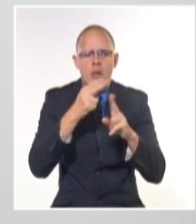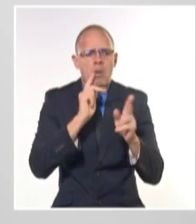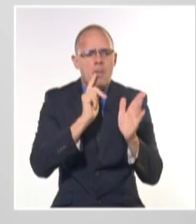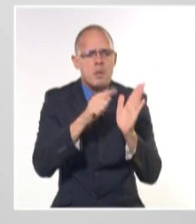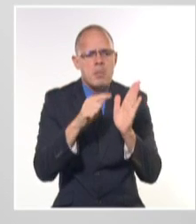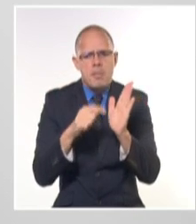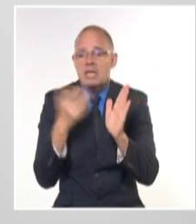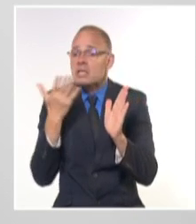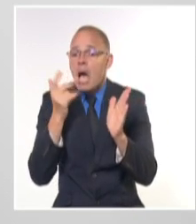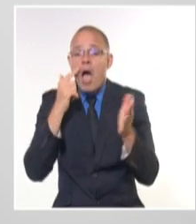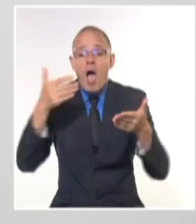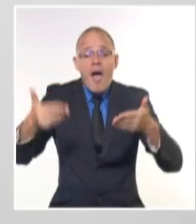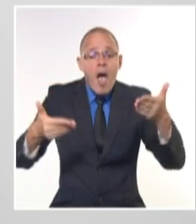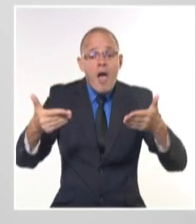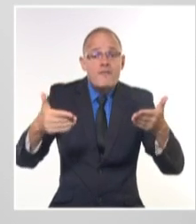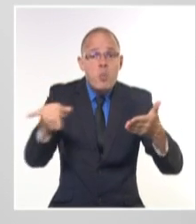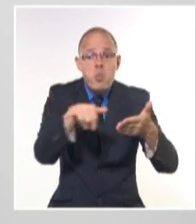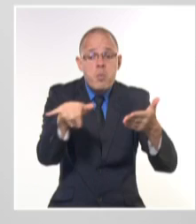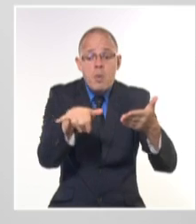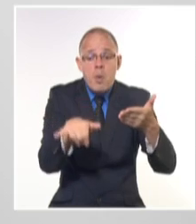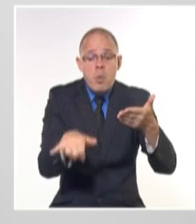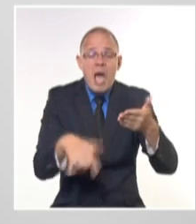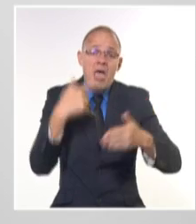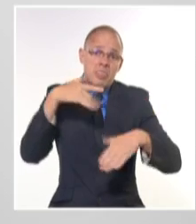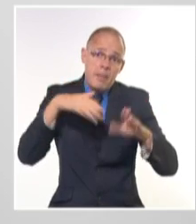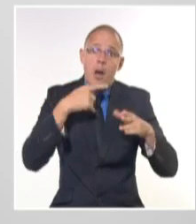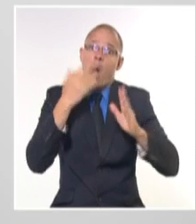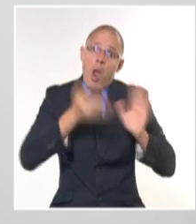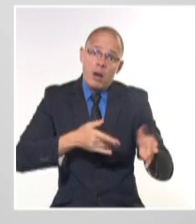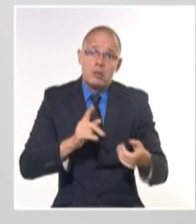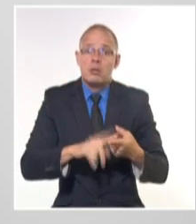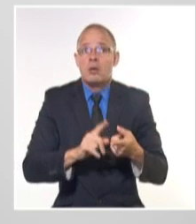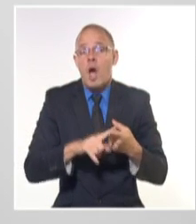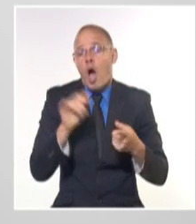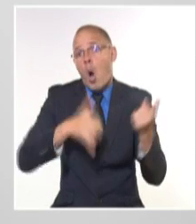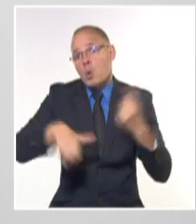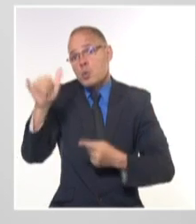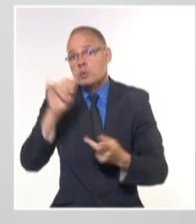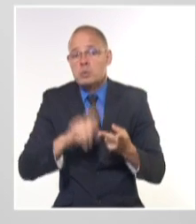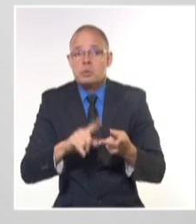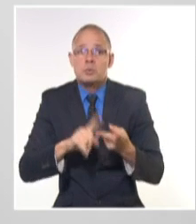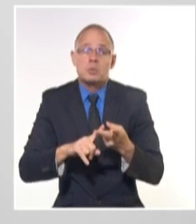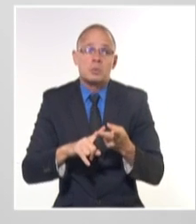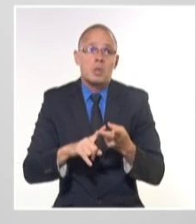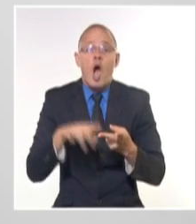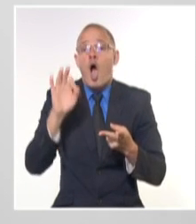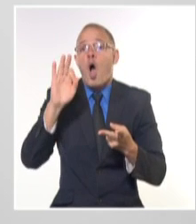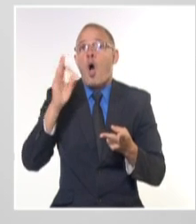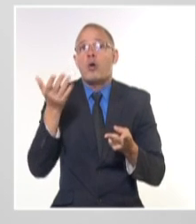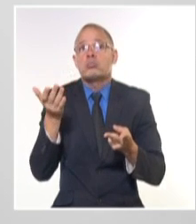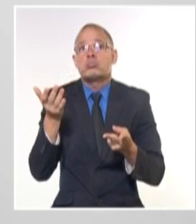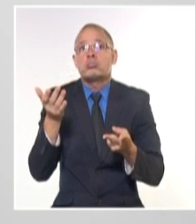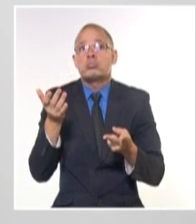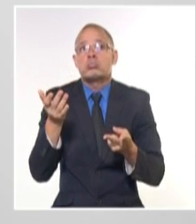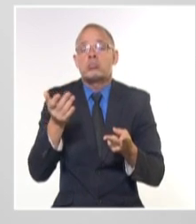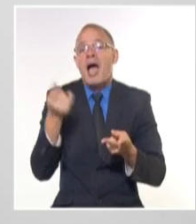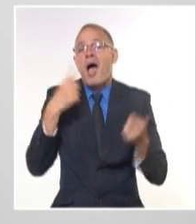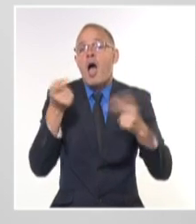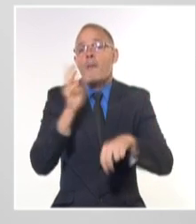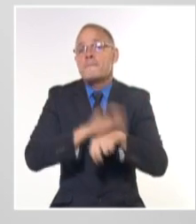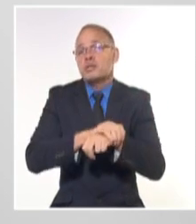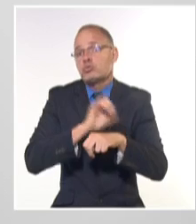registros, tanto por concepto de fallecimiento, por concepto de salida del país, sí, entrada a centros penitenciarios o a